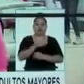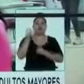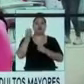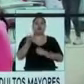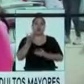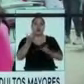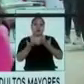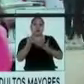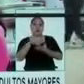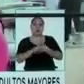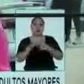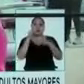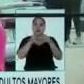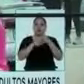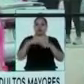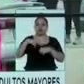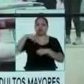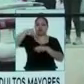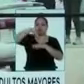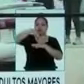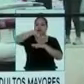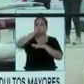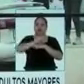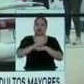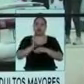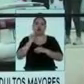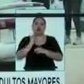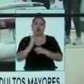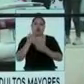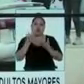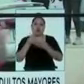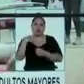para mi mamá y comprenderán que yo, como usted, señora, amo a mi mamá.